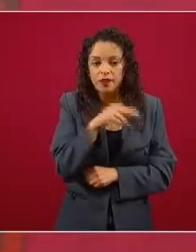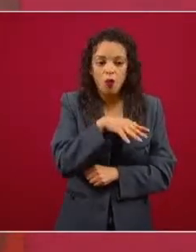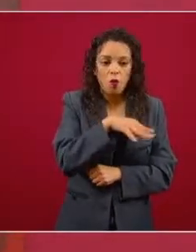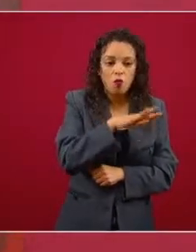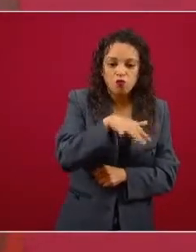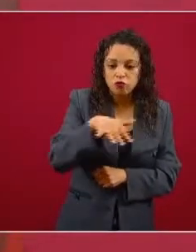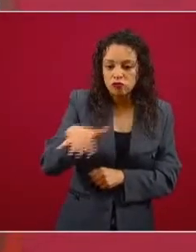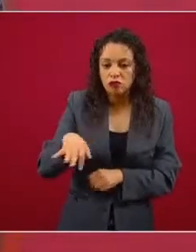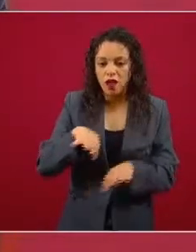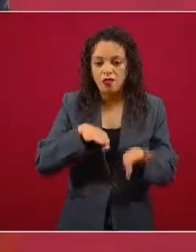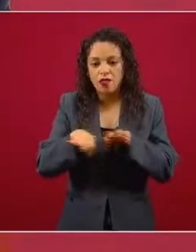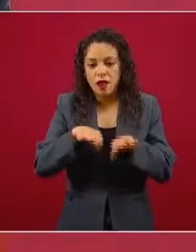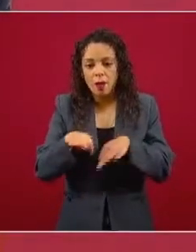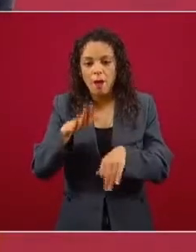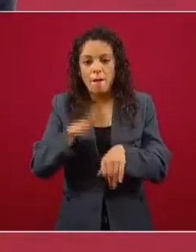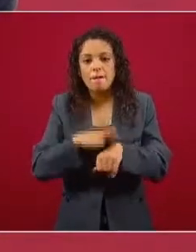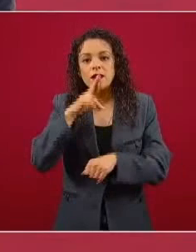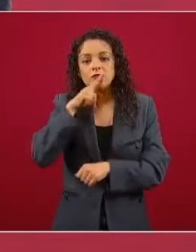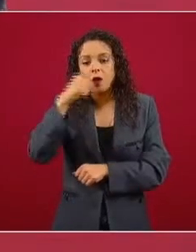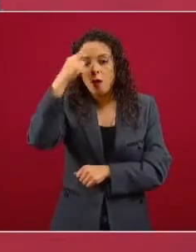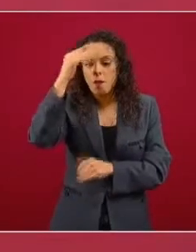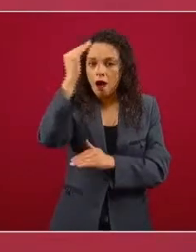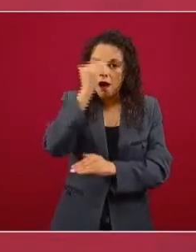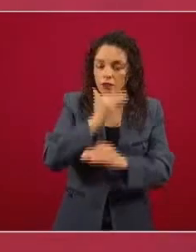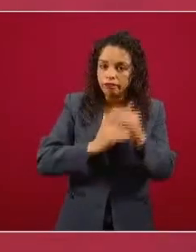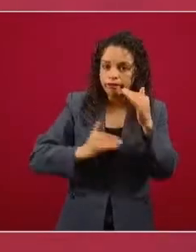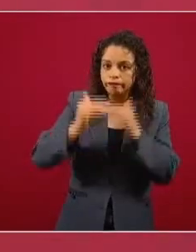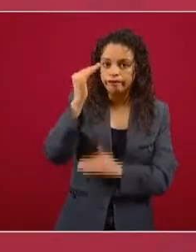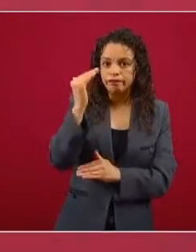oportunidades de trabajo, salir adelante.